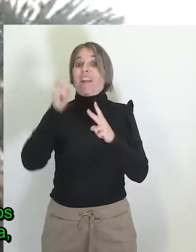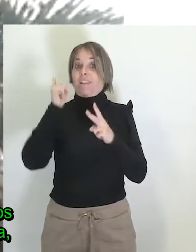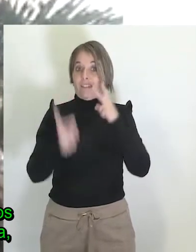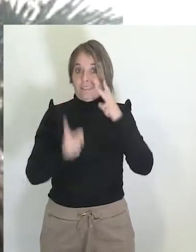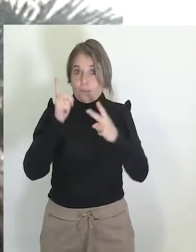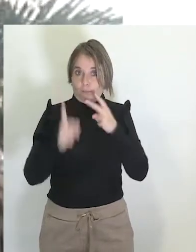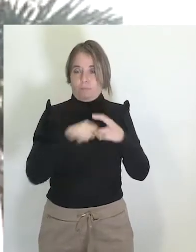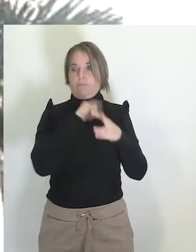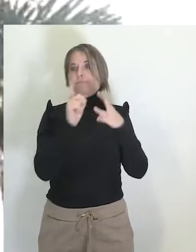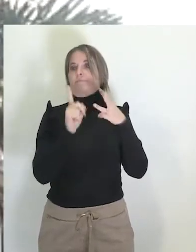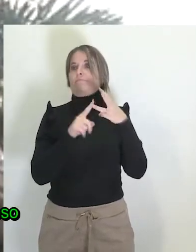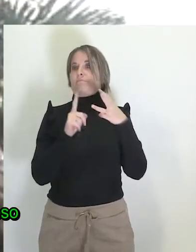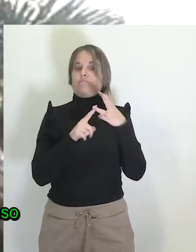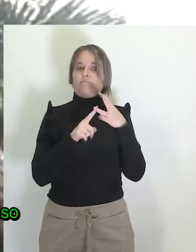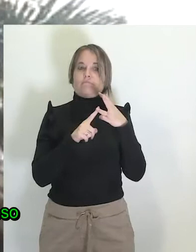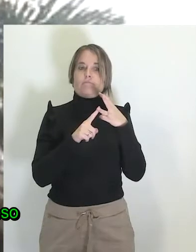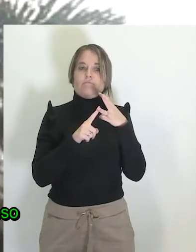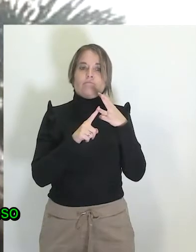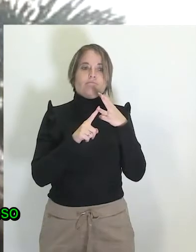con dictadura,